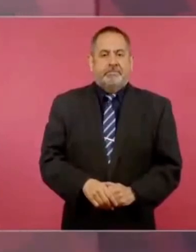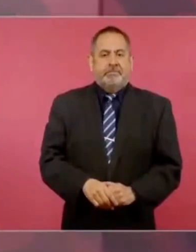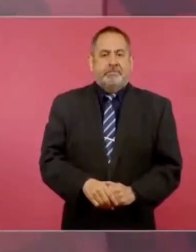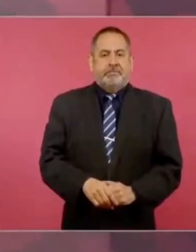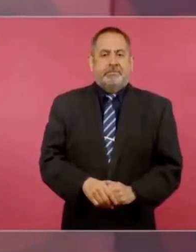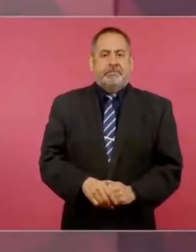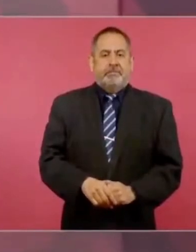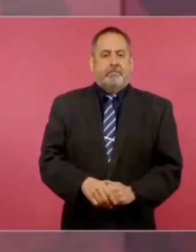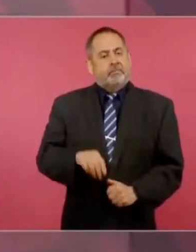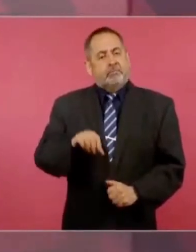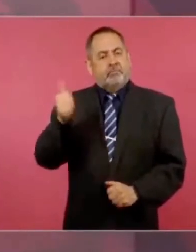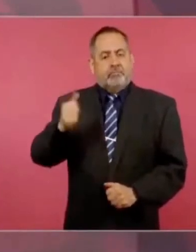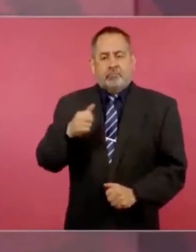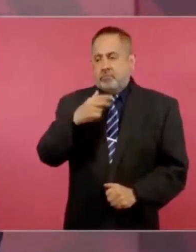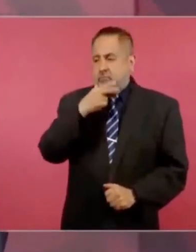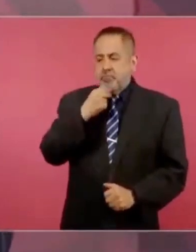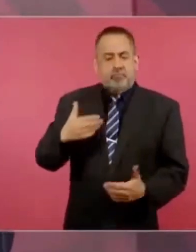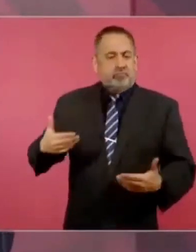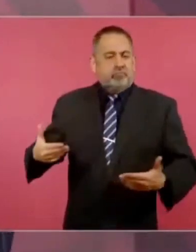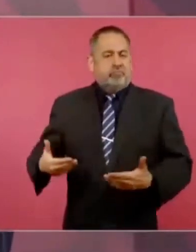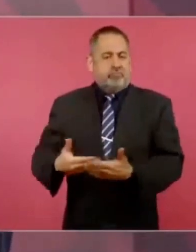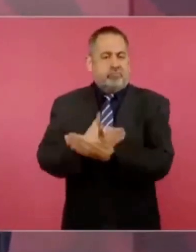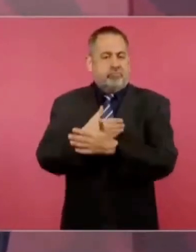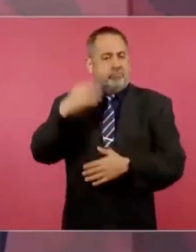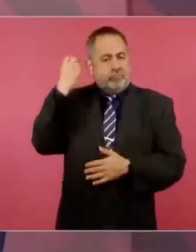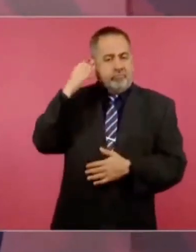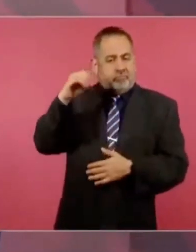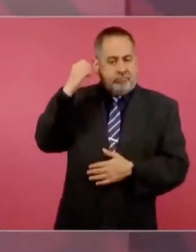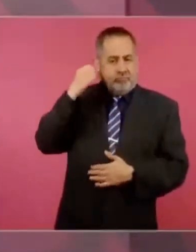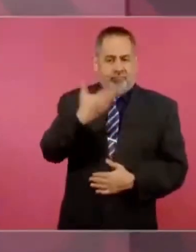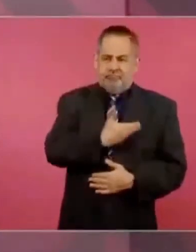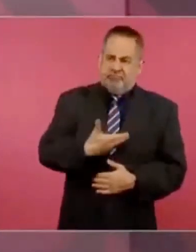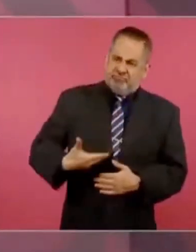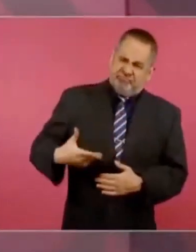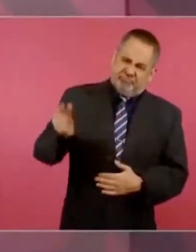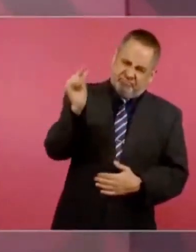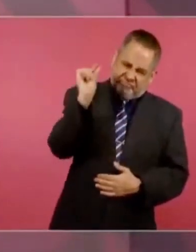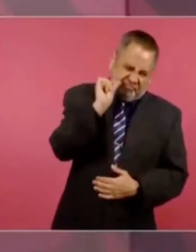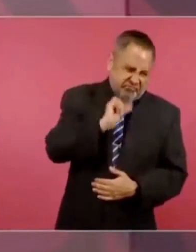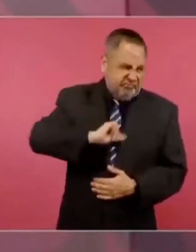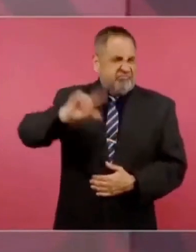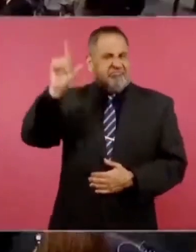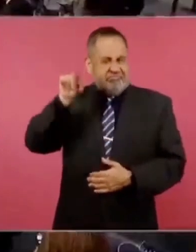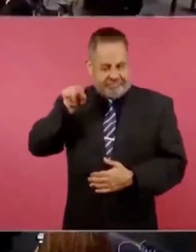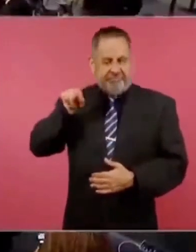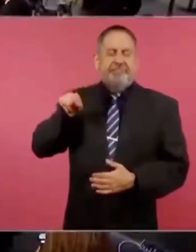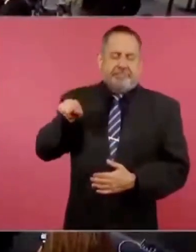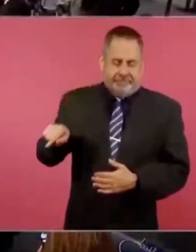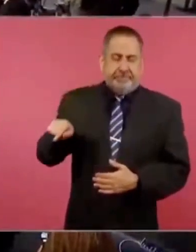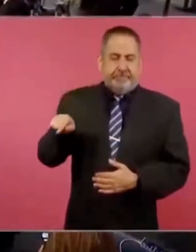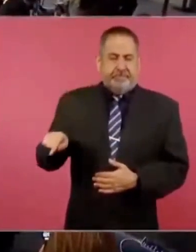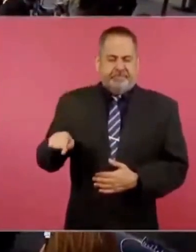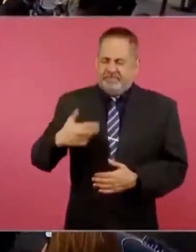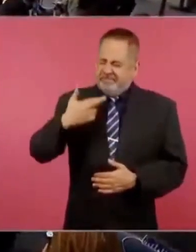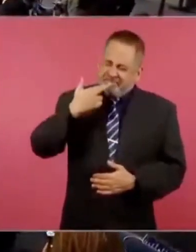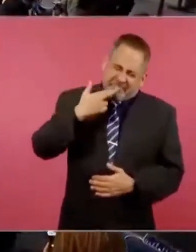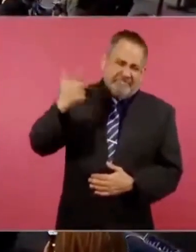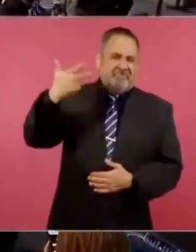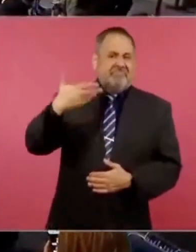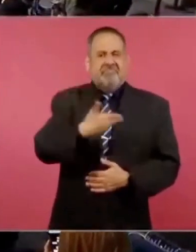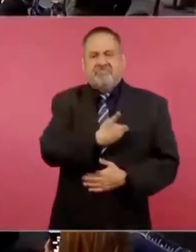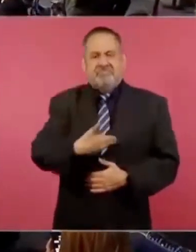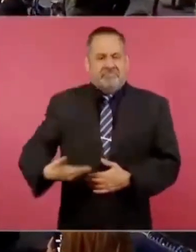Y otro oaxaqueño, el presidente más grande que ha tenido México, el mejor